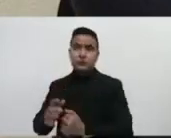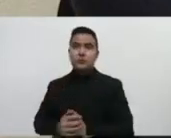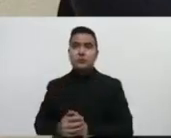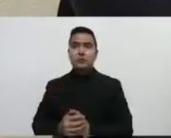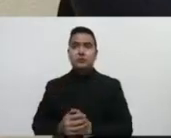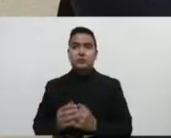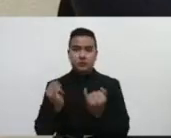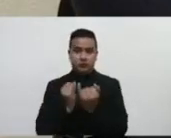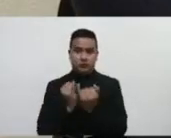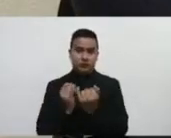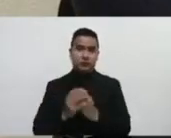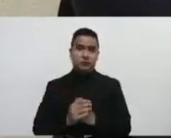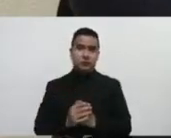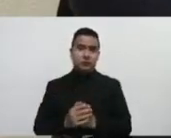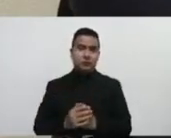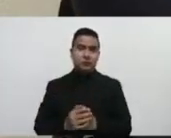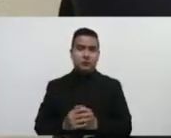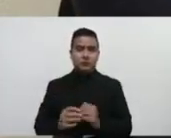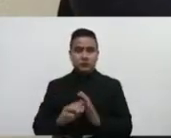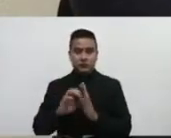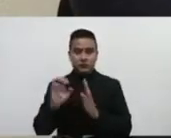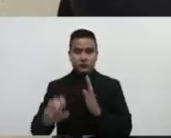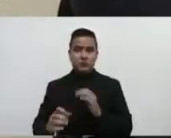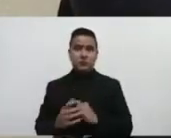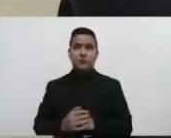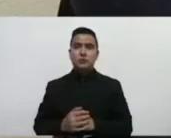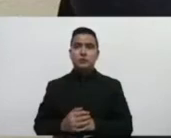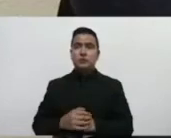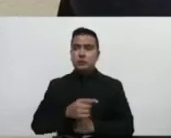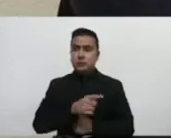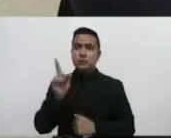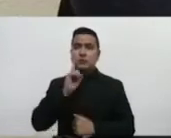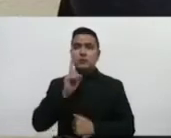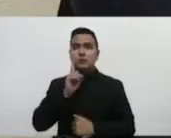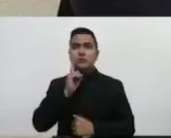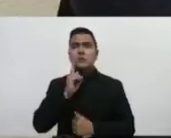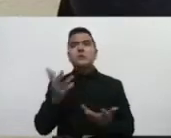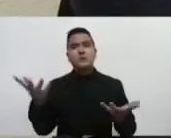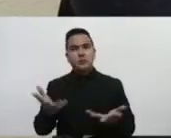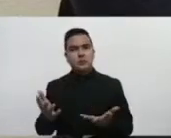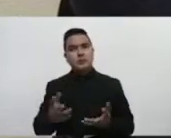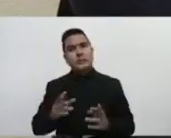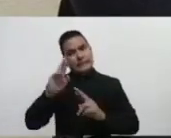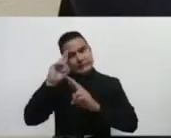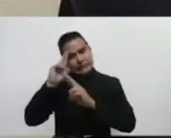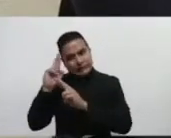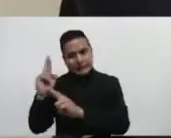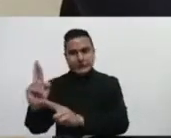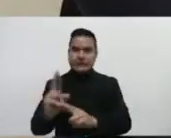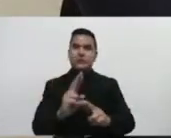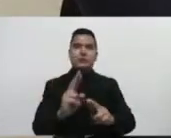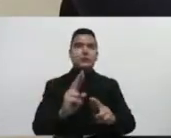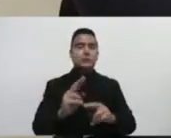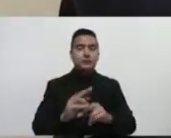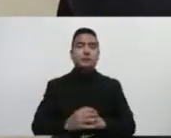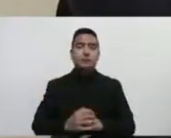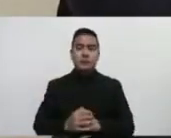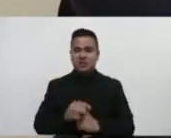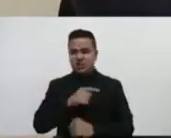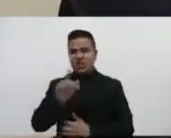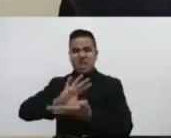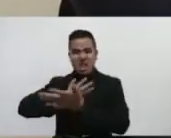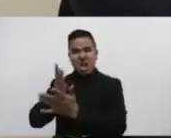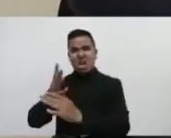hombre, pues trata de ser aliado de las mujeres, no trates, más bien, debes de tratarlas